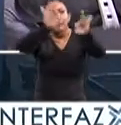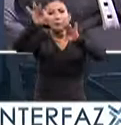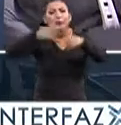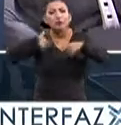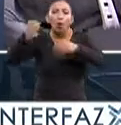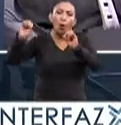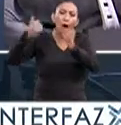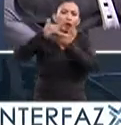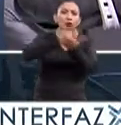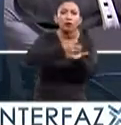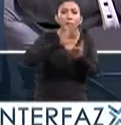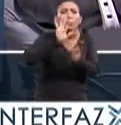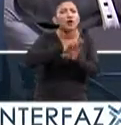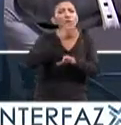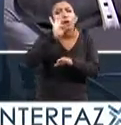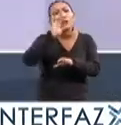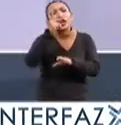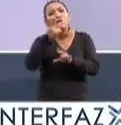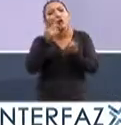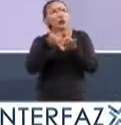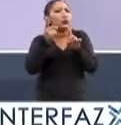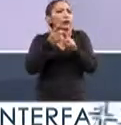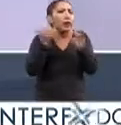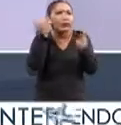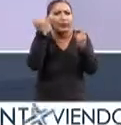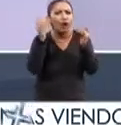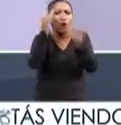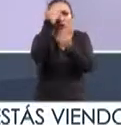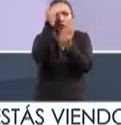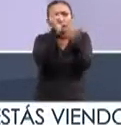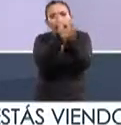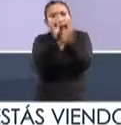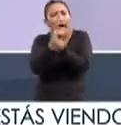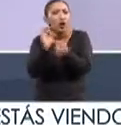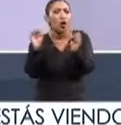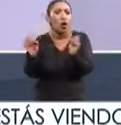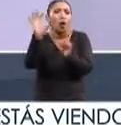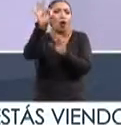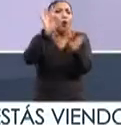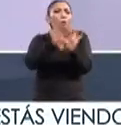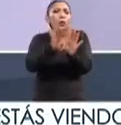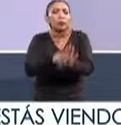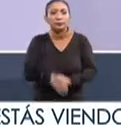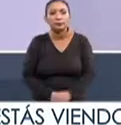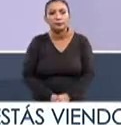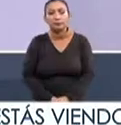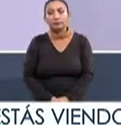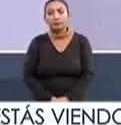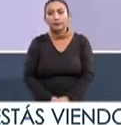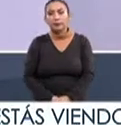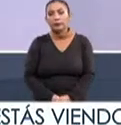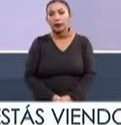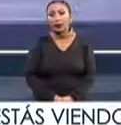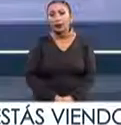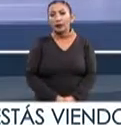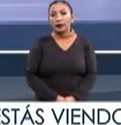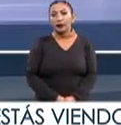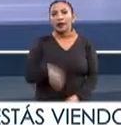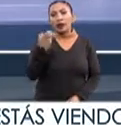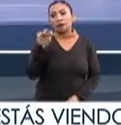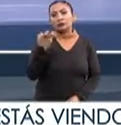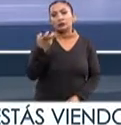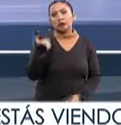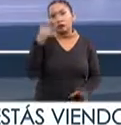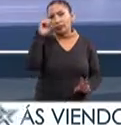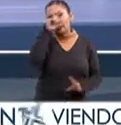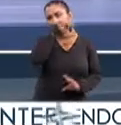esta colaboración? ¿Por qué 42? ¿De dónde se conocieron o los seleccionaron? Realmente es muy, como es relativo,